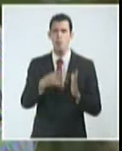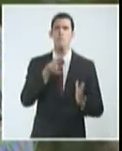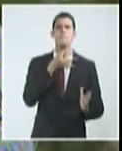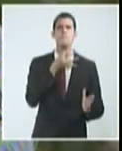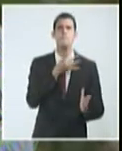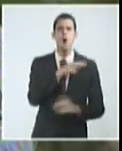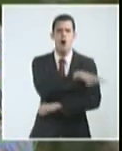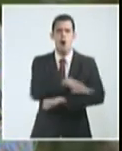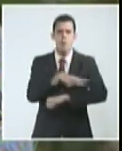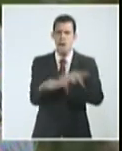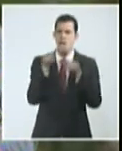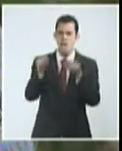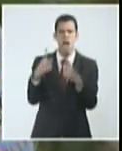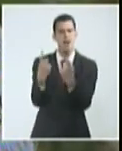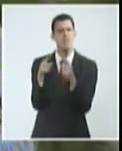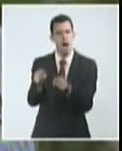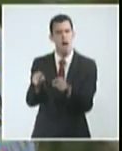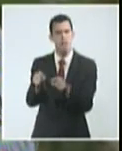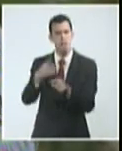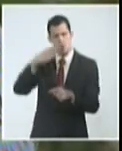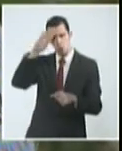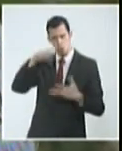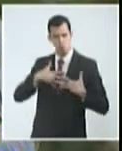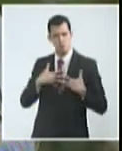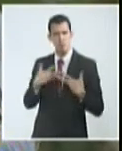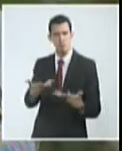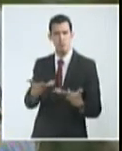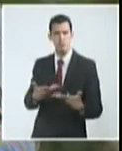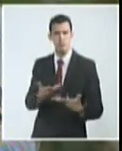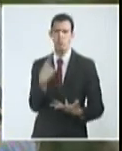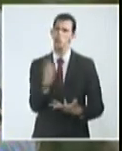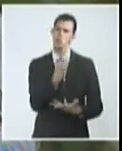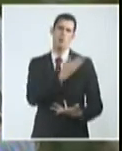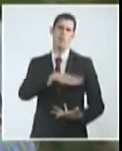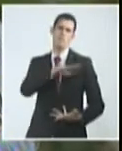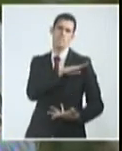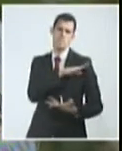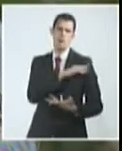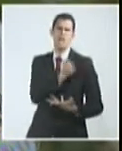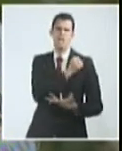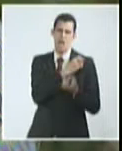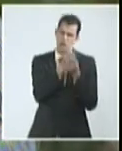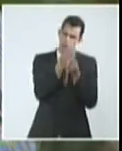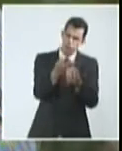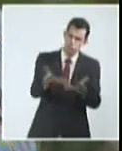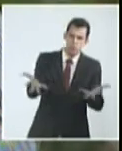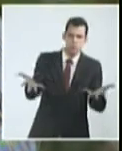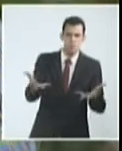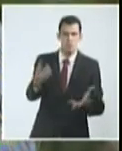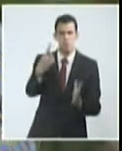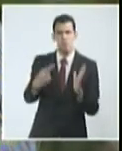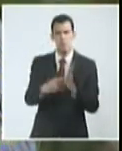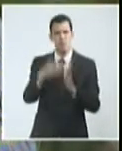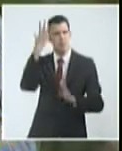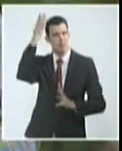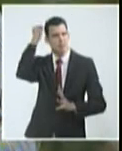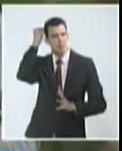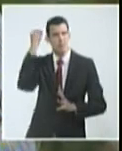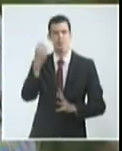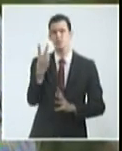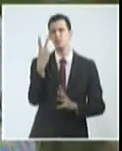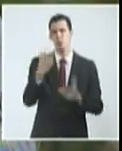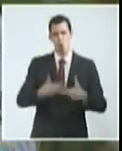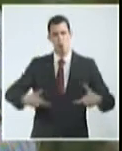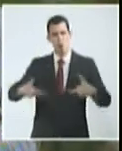en el mundo. Nuestra divisa es la paz. Está planteado por el general de ejército hace 2 congresos del partido que